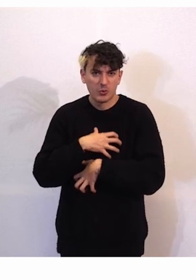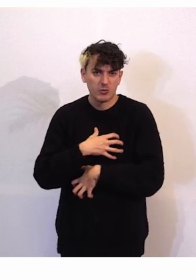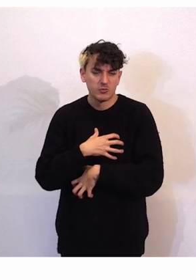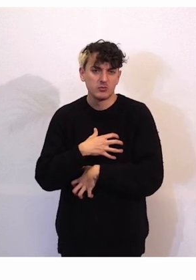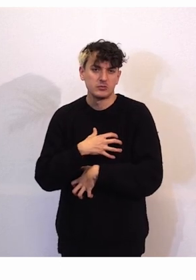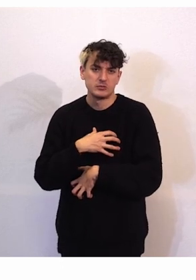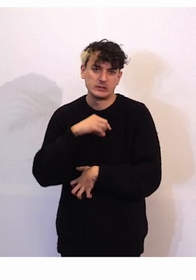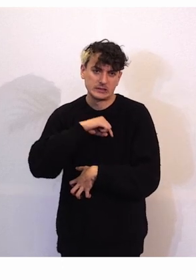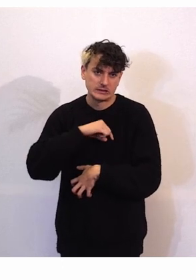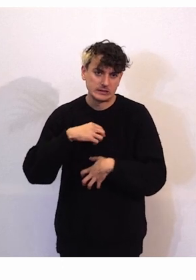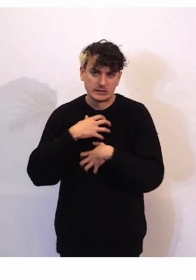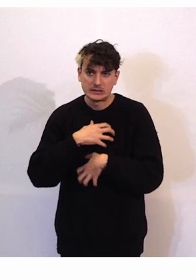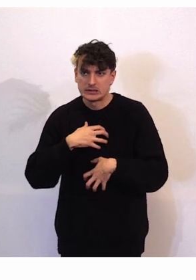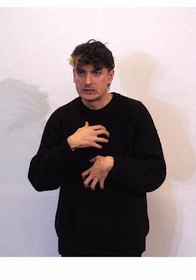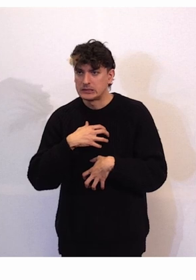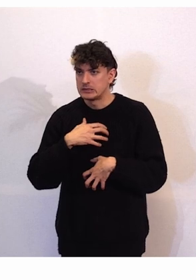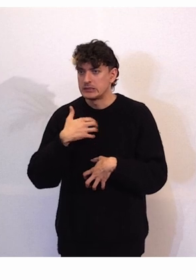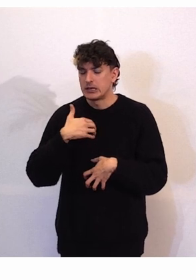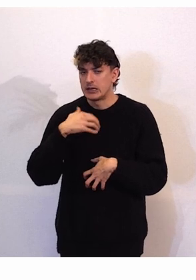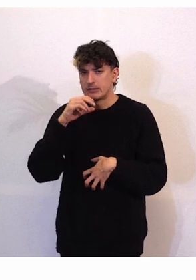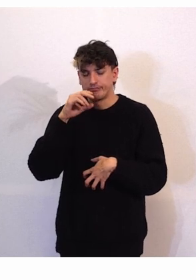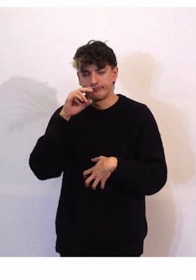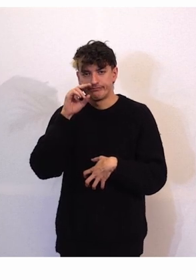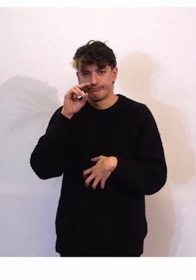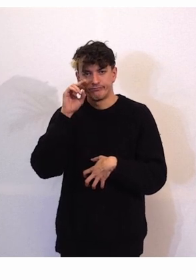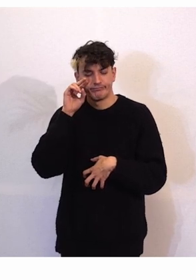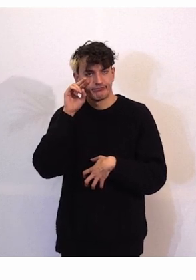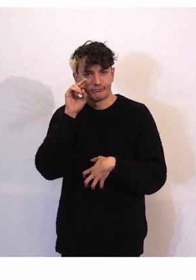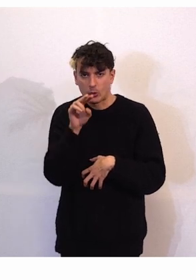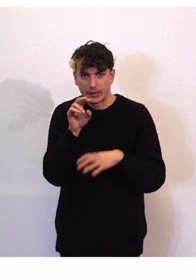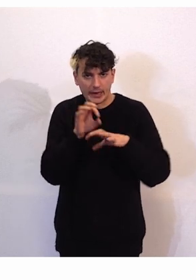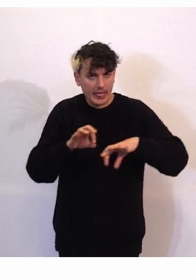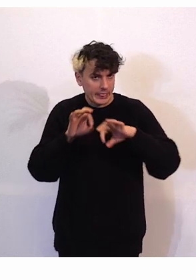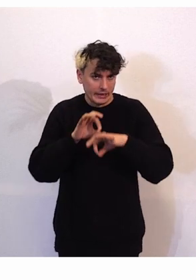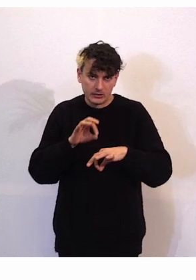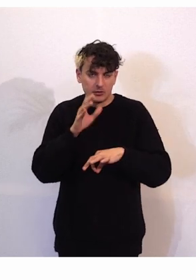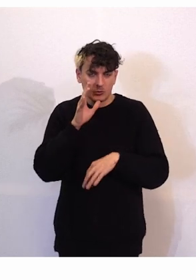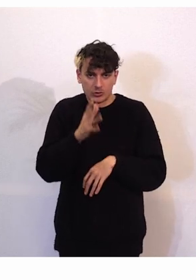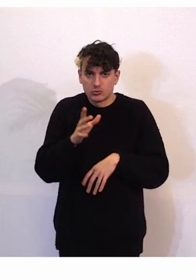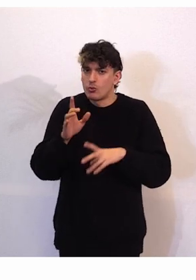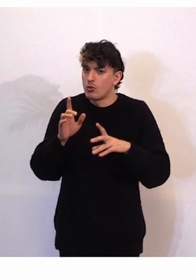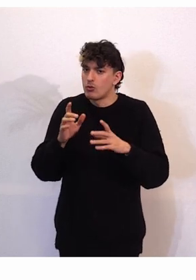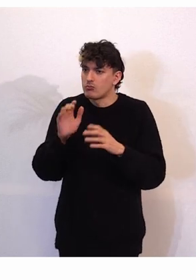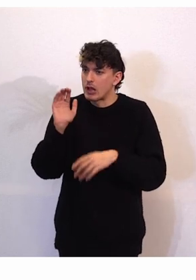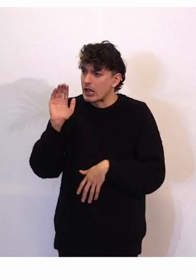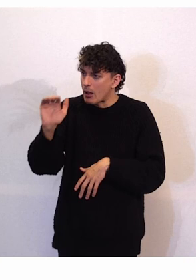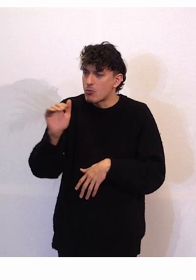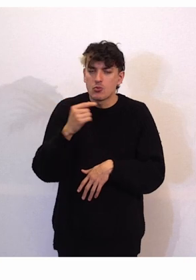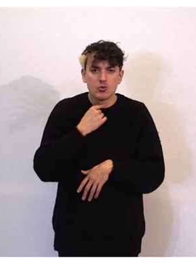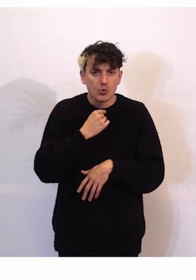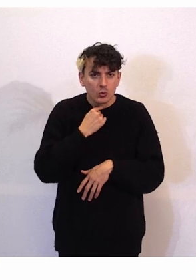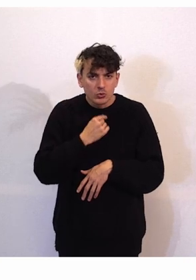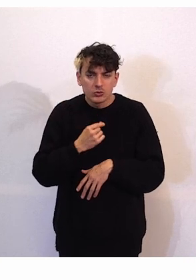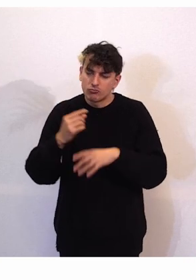pues la agobian y no ve nada, ya quiere ver, ya quiere. Por eso le gusta el campo también, donde haya lontananza y donde